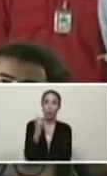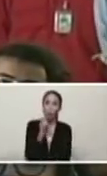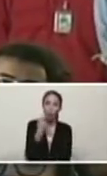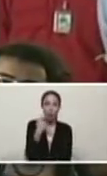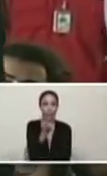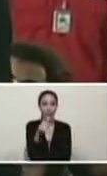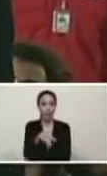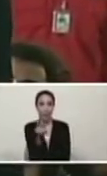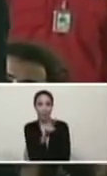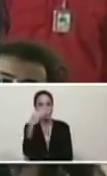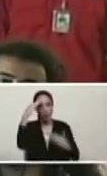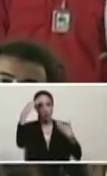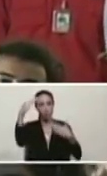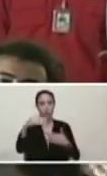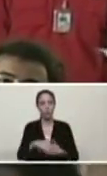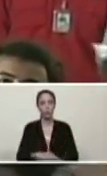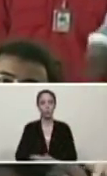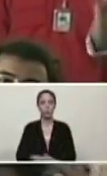de Venezuela.